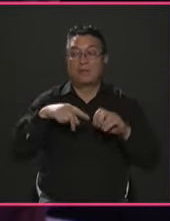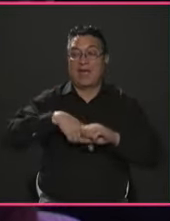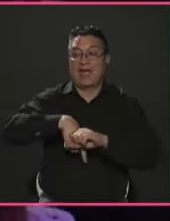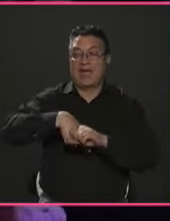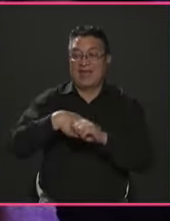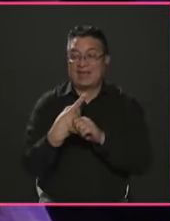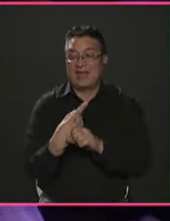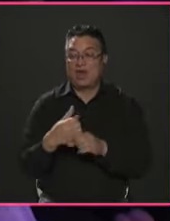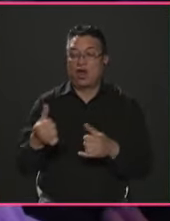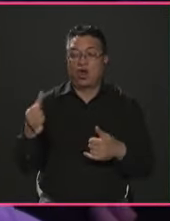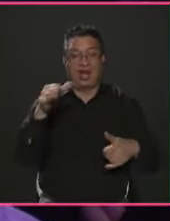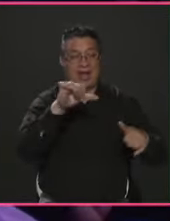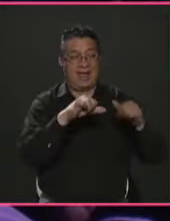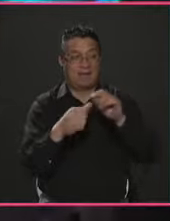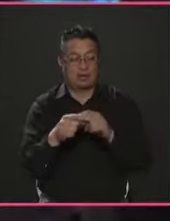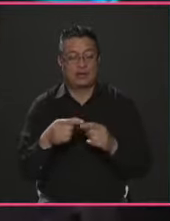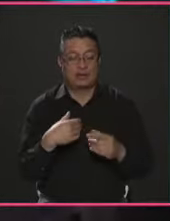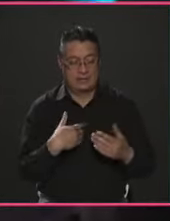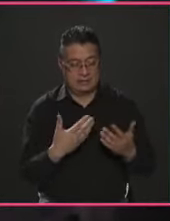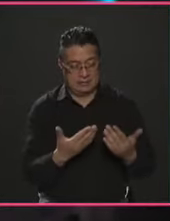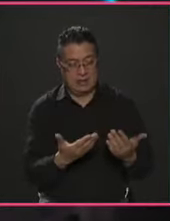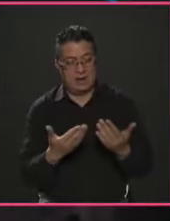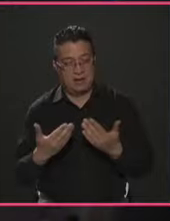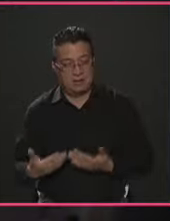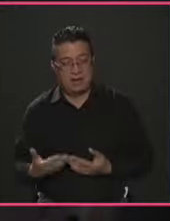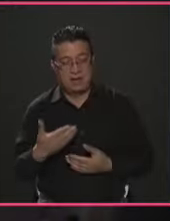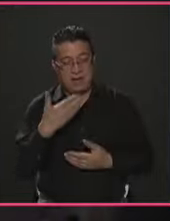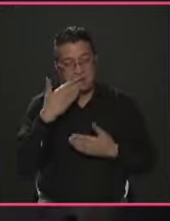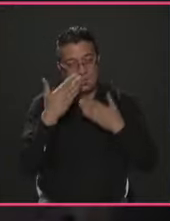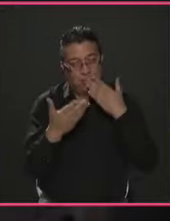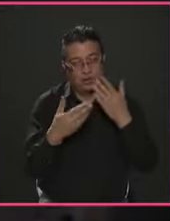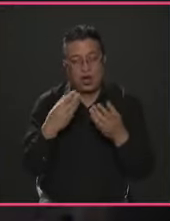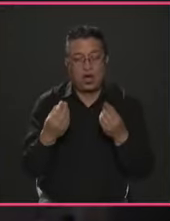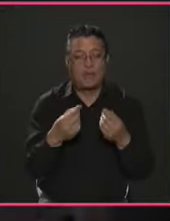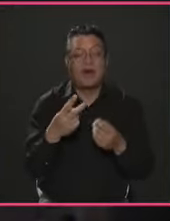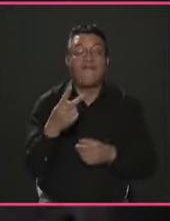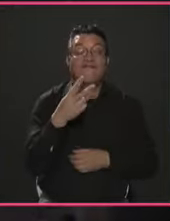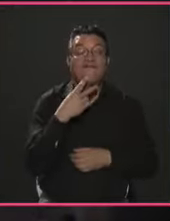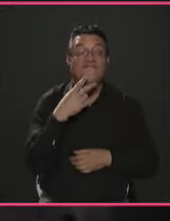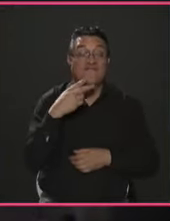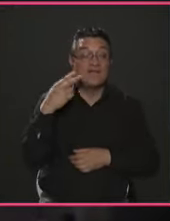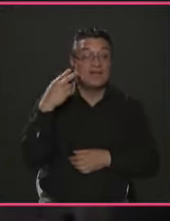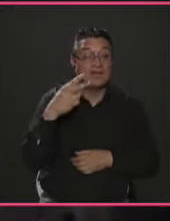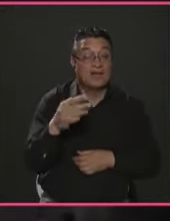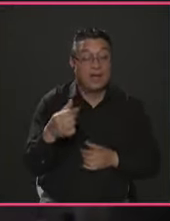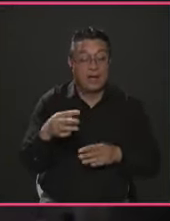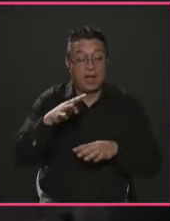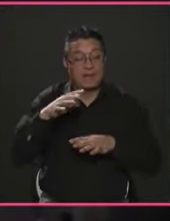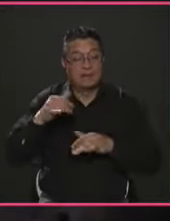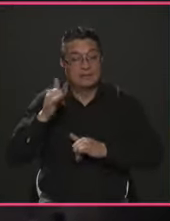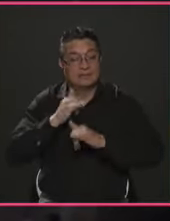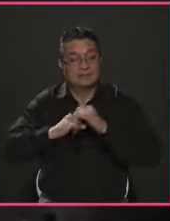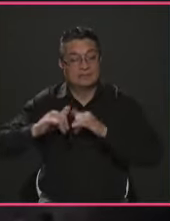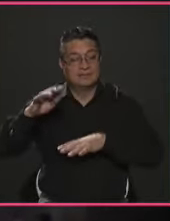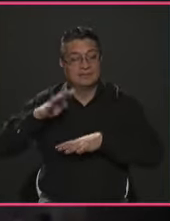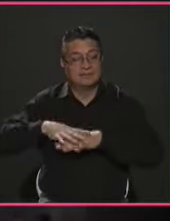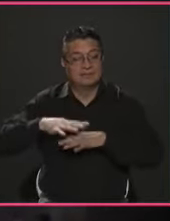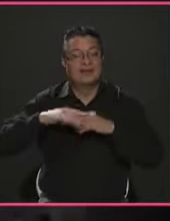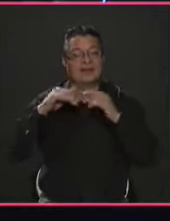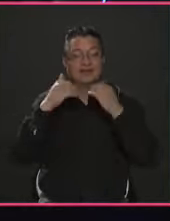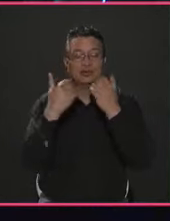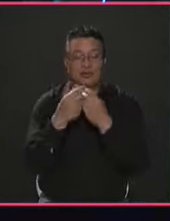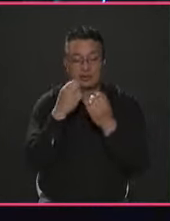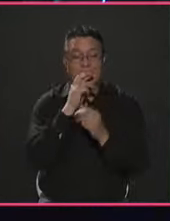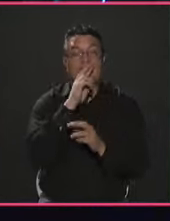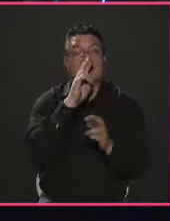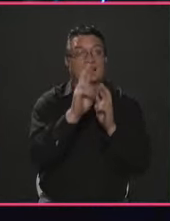laboratorios Así que hoy día queremos invitarla a que hoy día nos cuente No como las ciencias de la vida la informática se unen para también dar respuestas